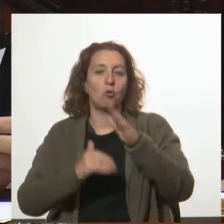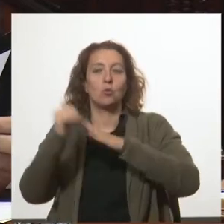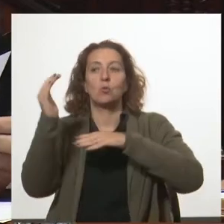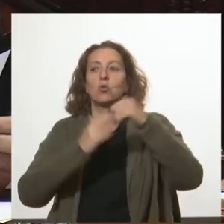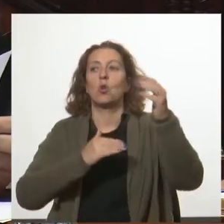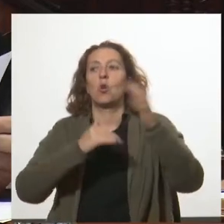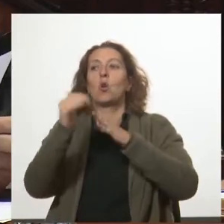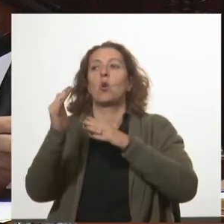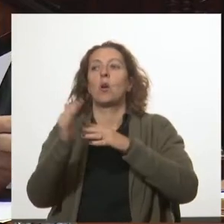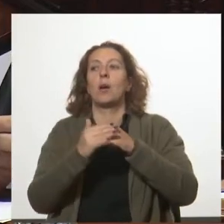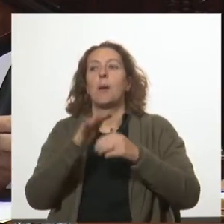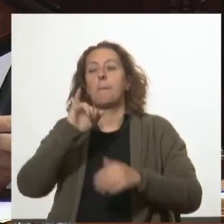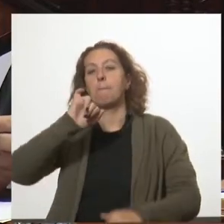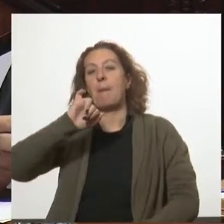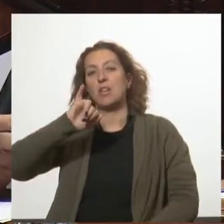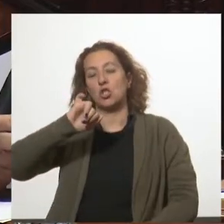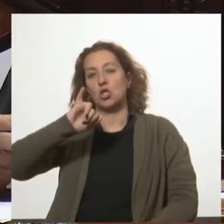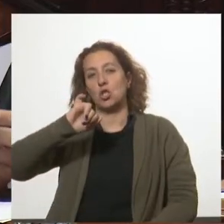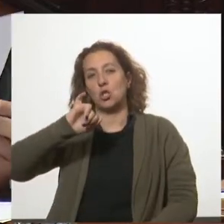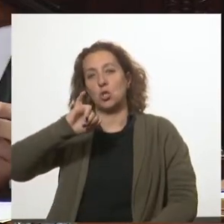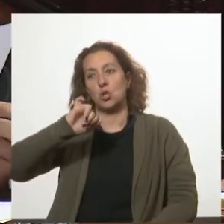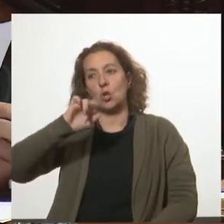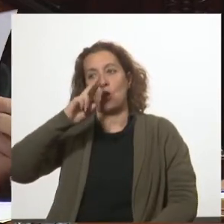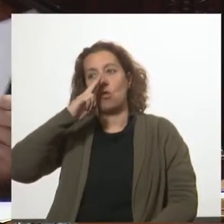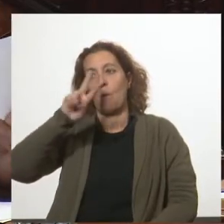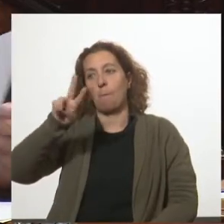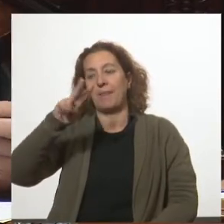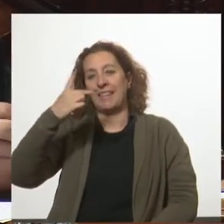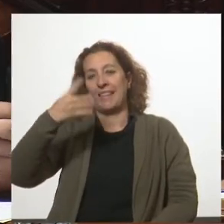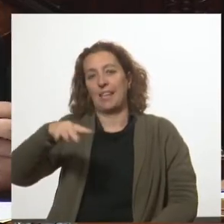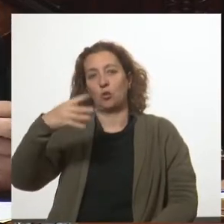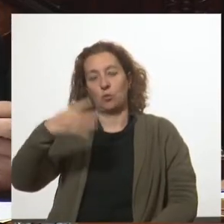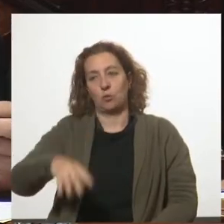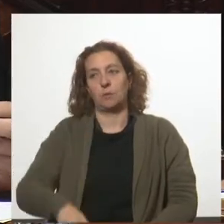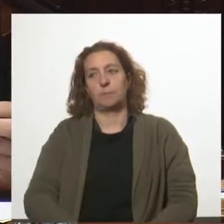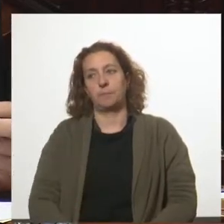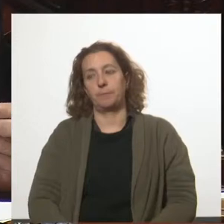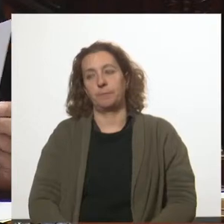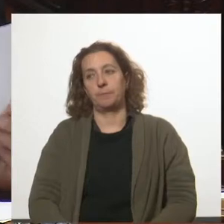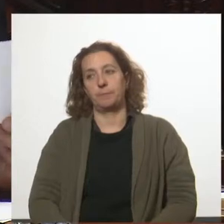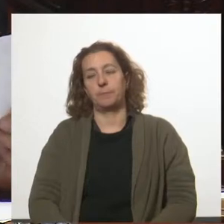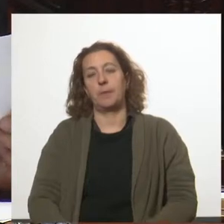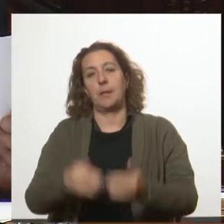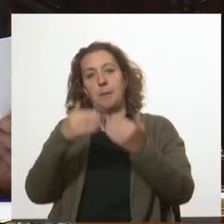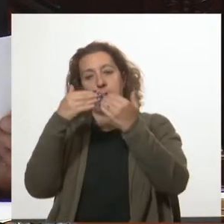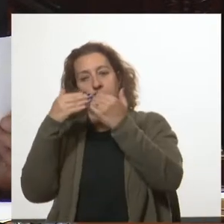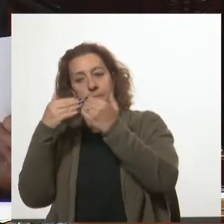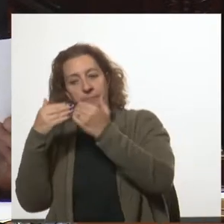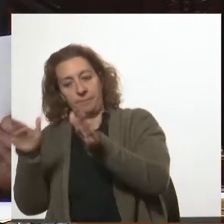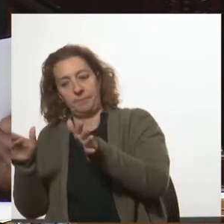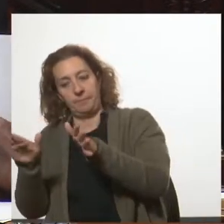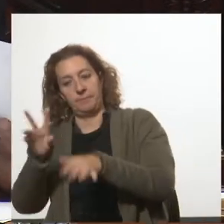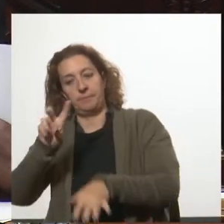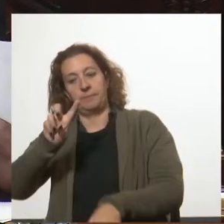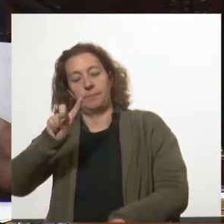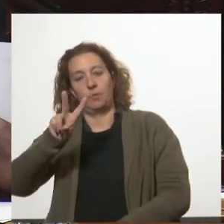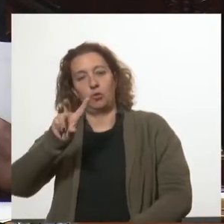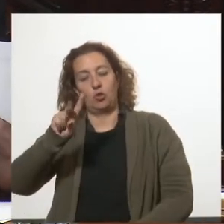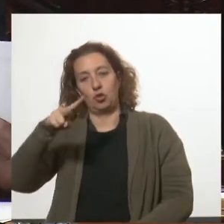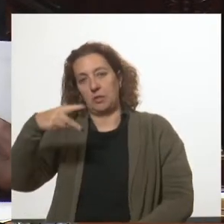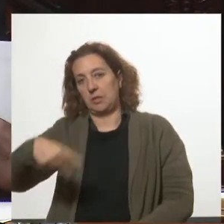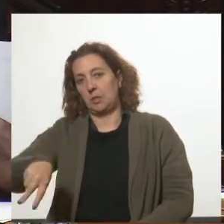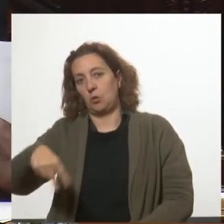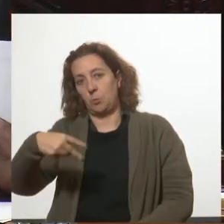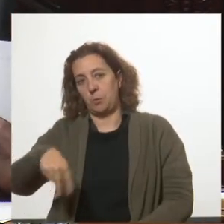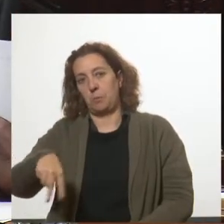construcción en mayo de 2014 y se inauguró el 12 de noviembre